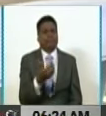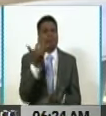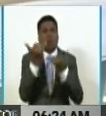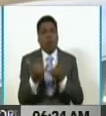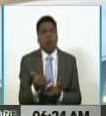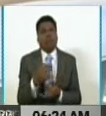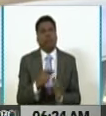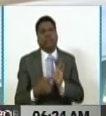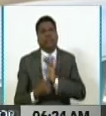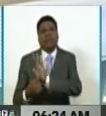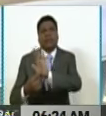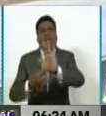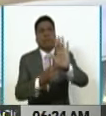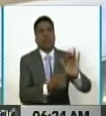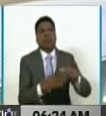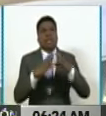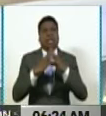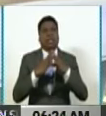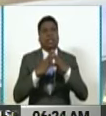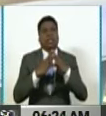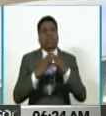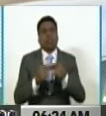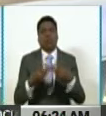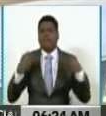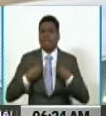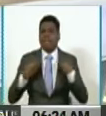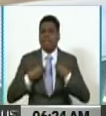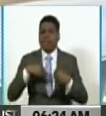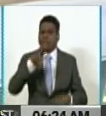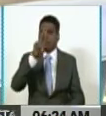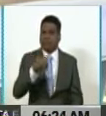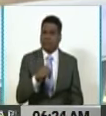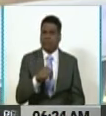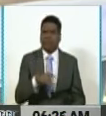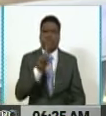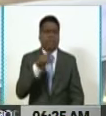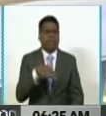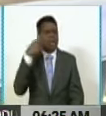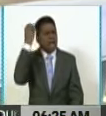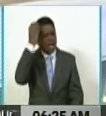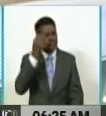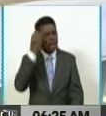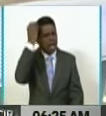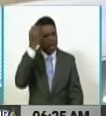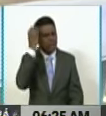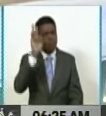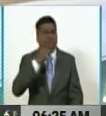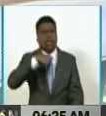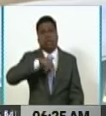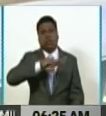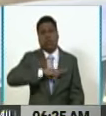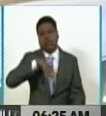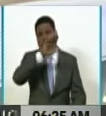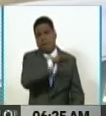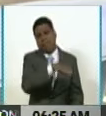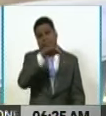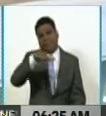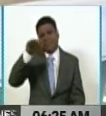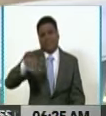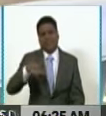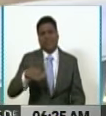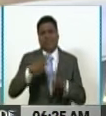de manifiesto lo que fue su lucha, más viva que nunca, sobre todo en la memoria más fresca de nuestros niños, de nuestros jóvenes, para no olvidarlo nunca